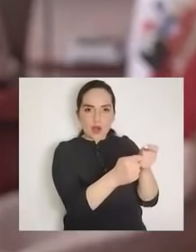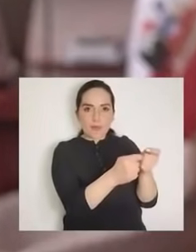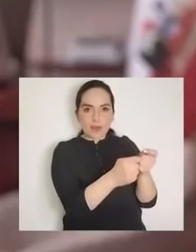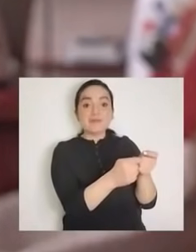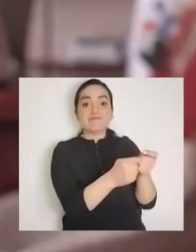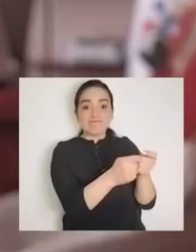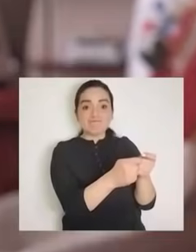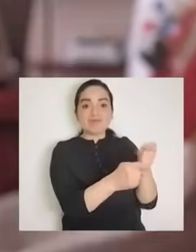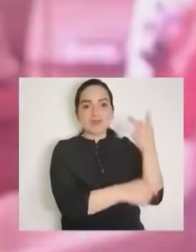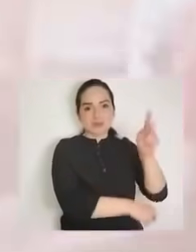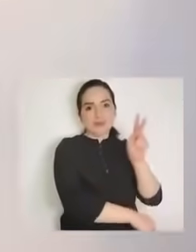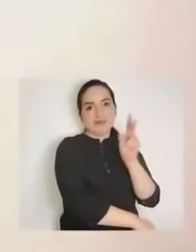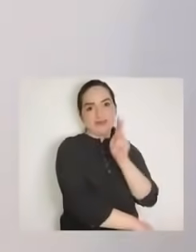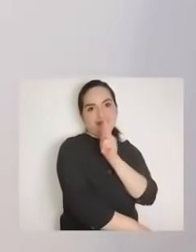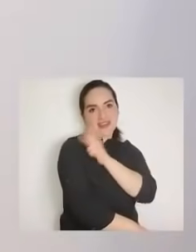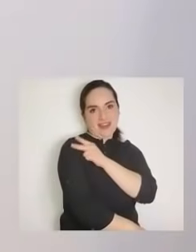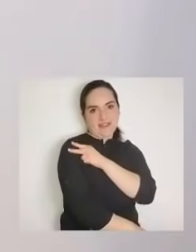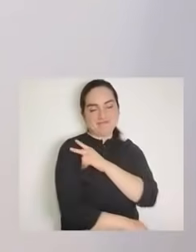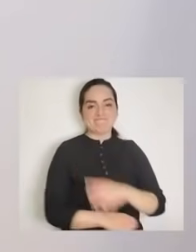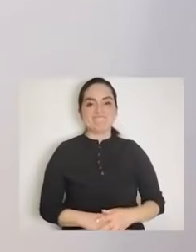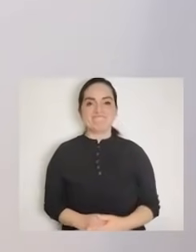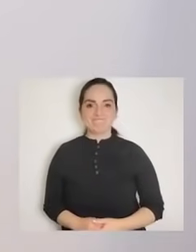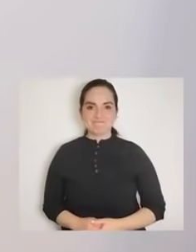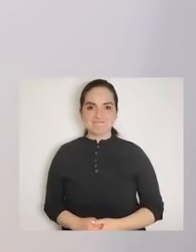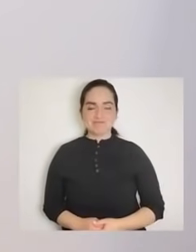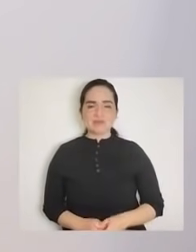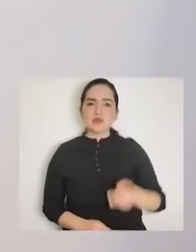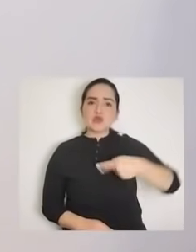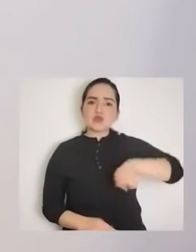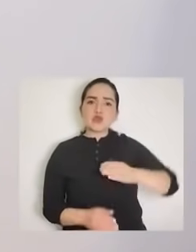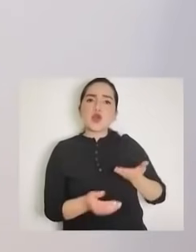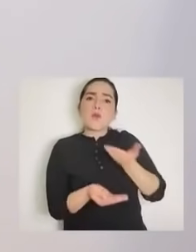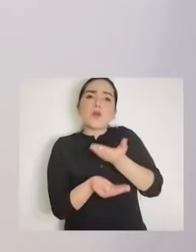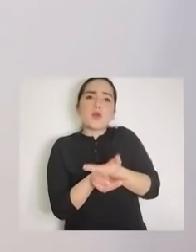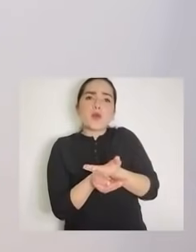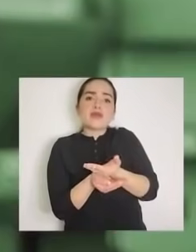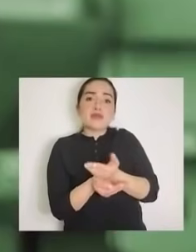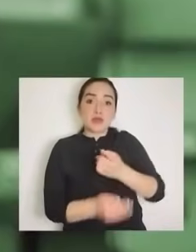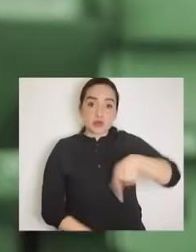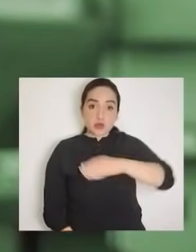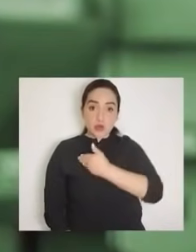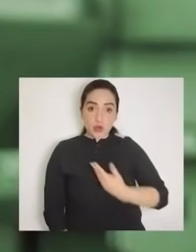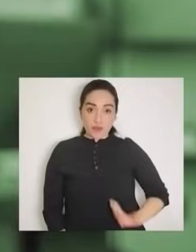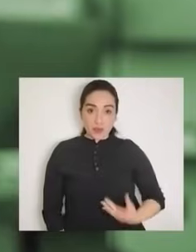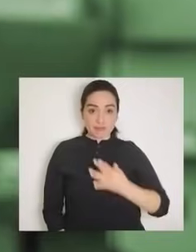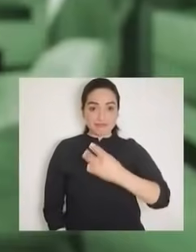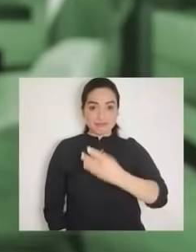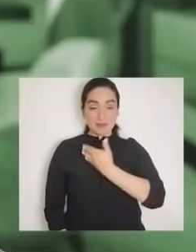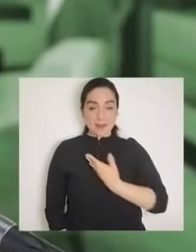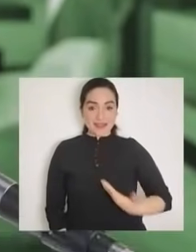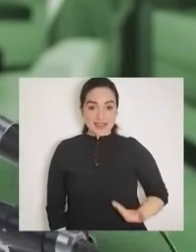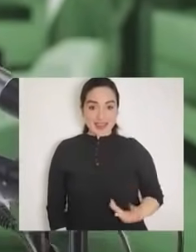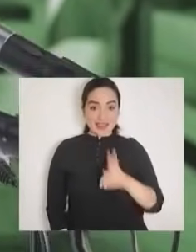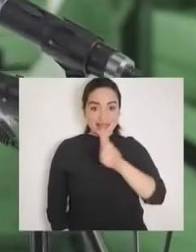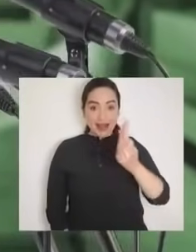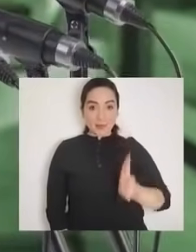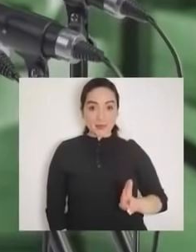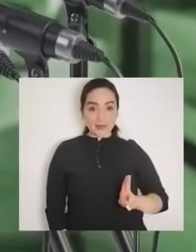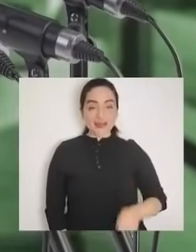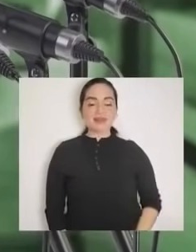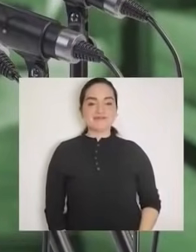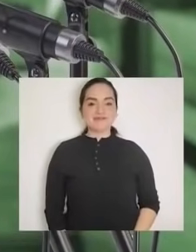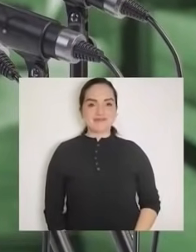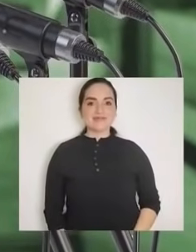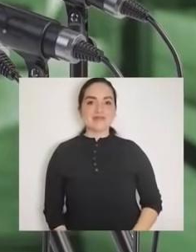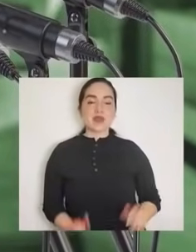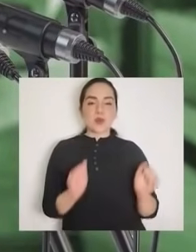el beneficio de sus grupos económicos que finalmente son sus empleadores. ¿Qué proponemos nosotros? Si somos gobierno, si